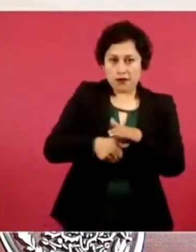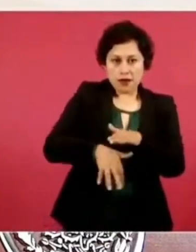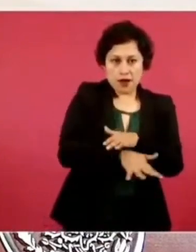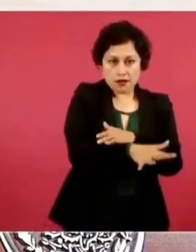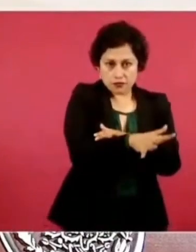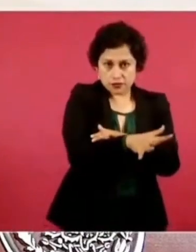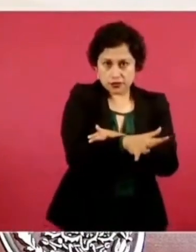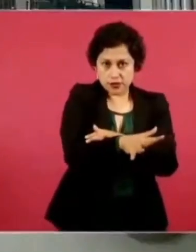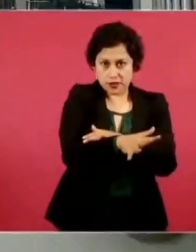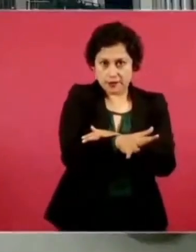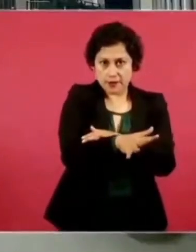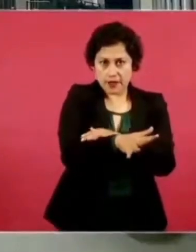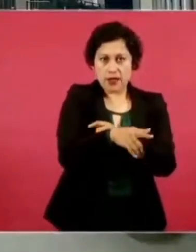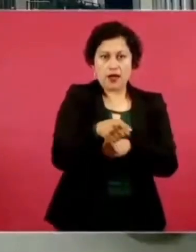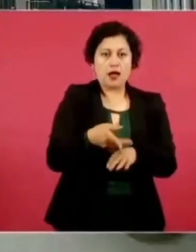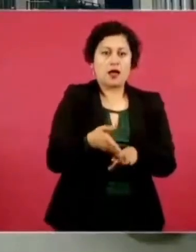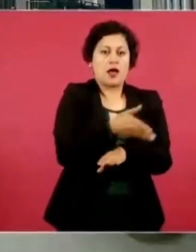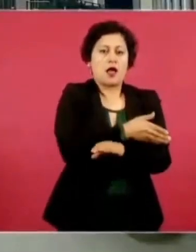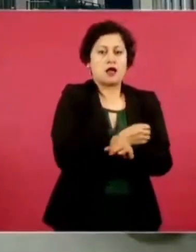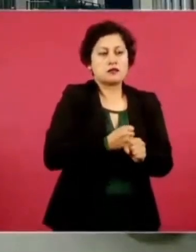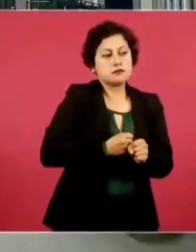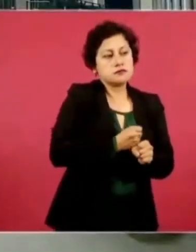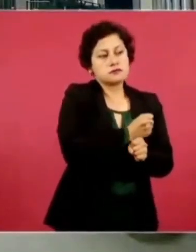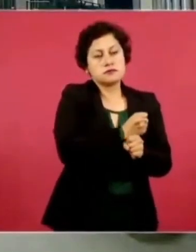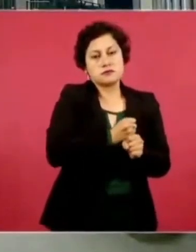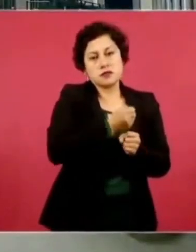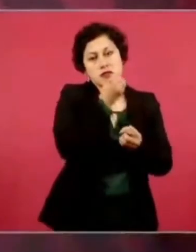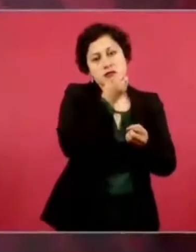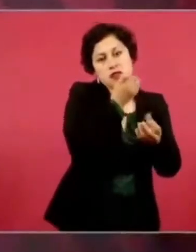la desaparición de los jóvenes. Y tenemos las pruebas.